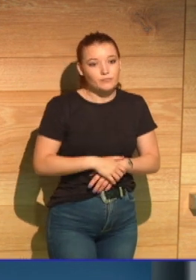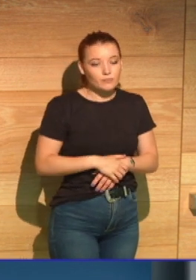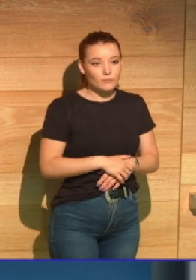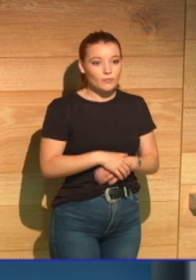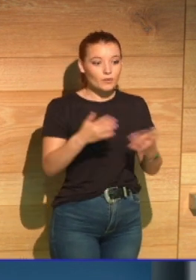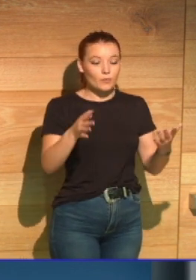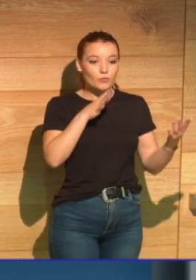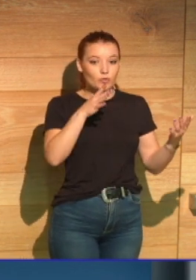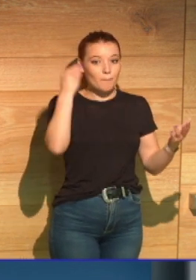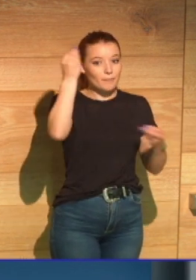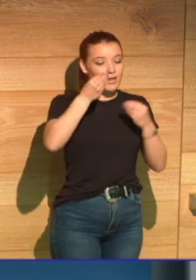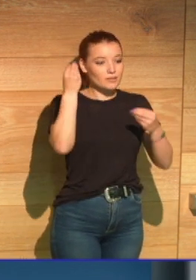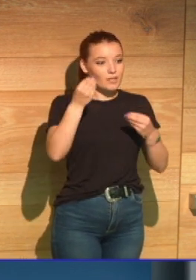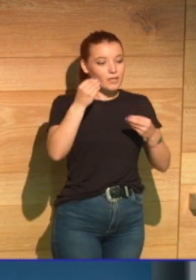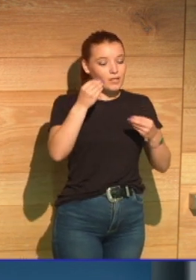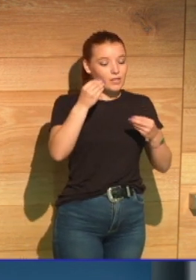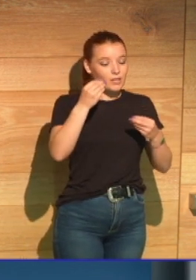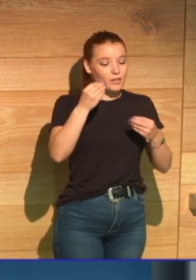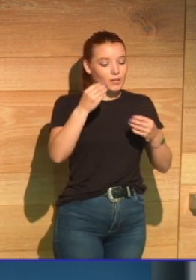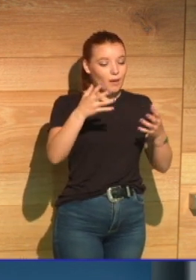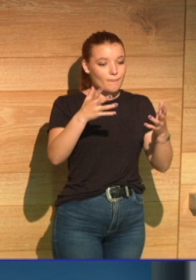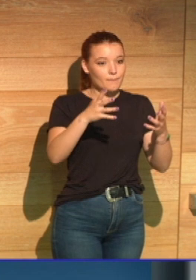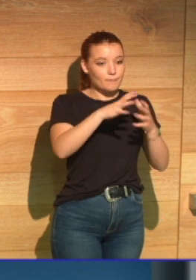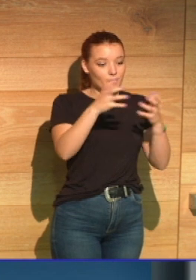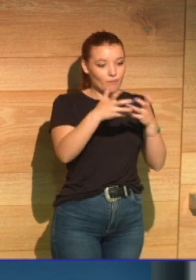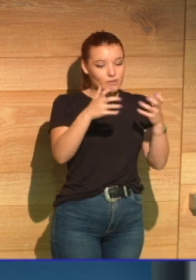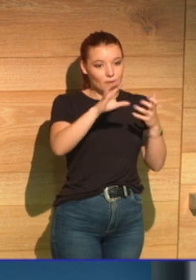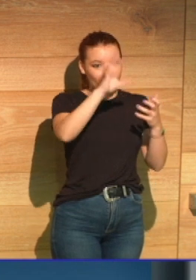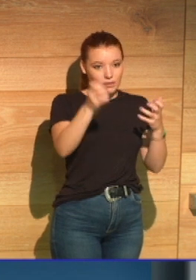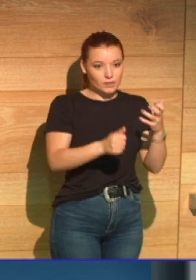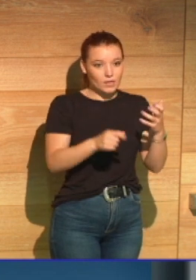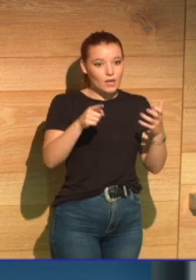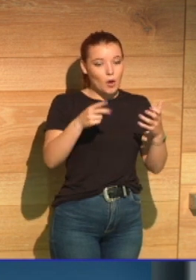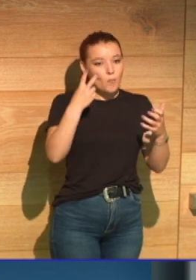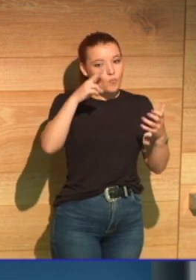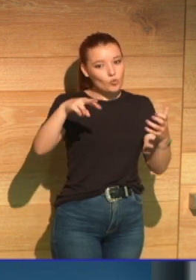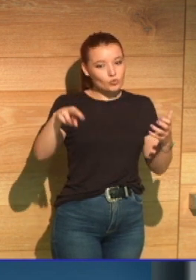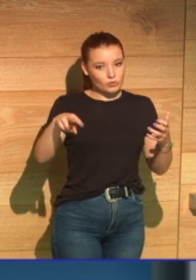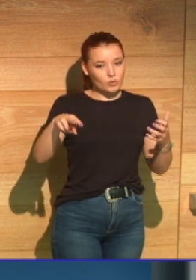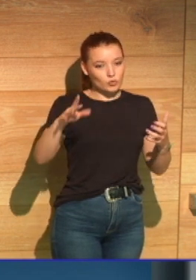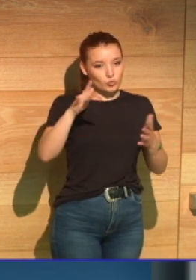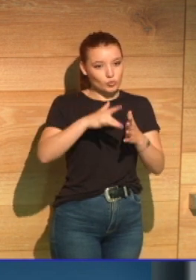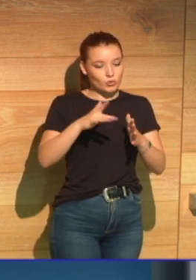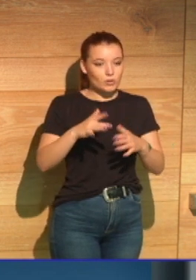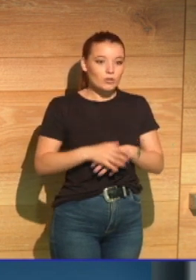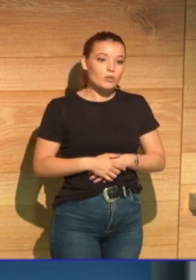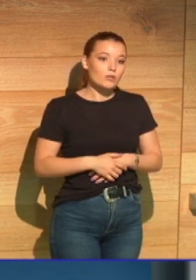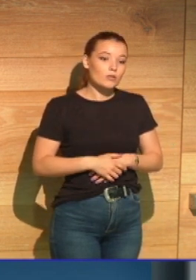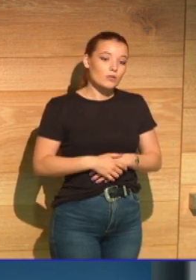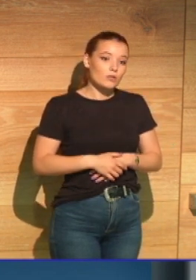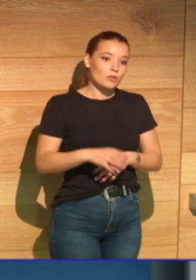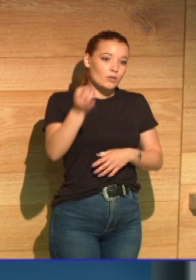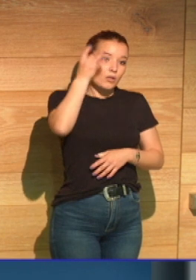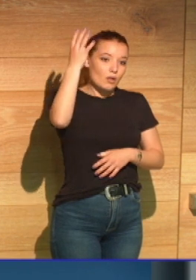reflexión, por supuesto, brasileña muy potente, que mueve mucho del espíritu de estos museos. Pero el ejercicio de Pina en casa, y yo quería recuperar con ustedes un poco